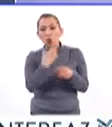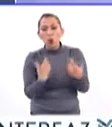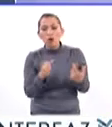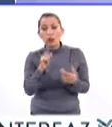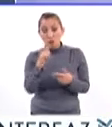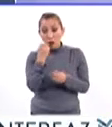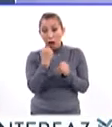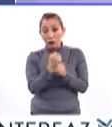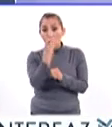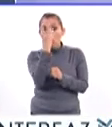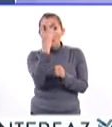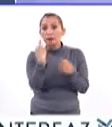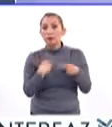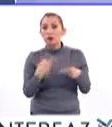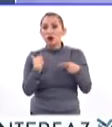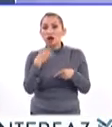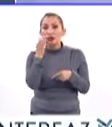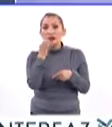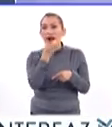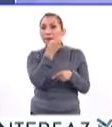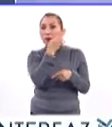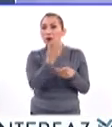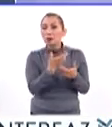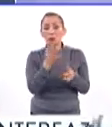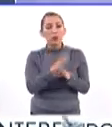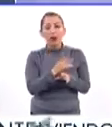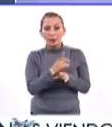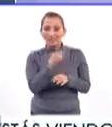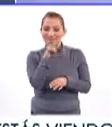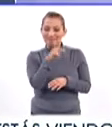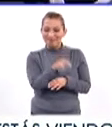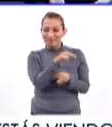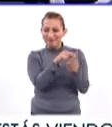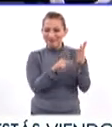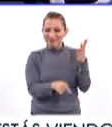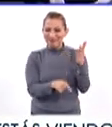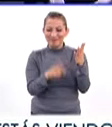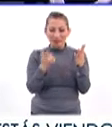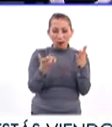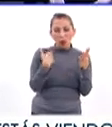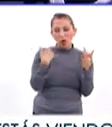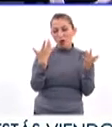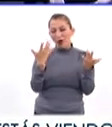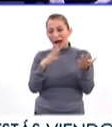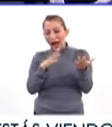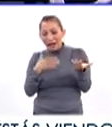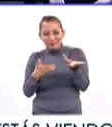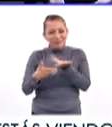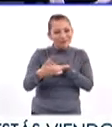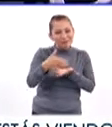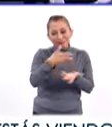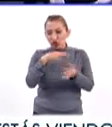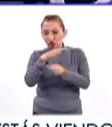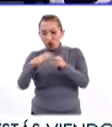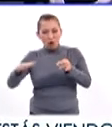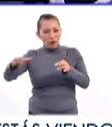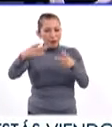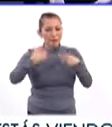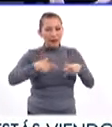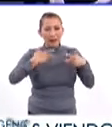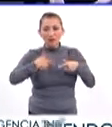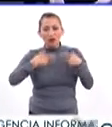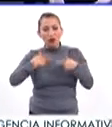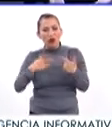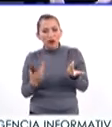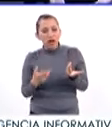embargo el año pasado hubo 4 casos. Pero fue eso, en esta interconexión que tenemos con todo el mundo, en